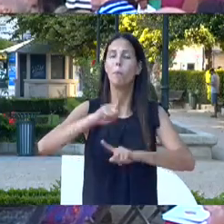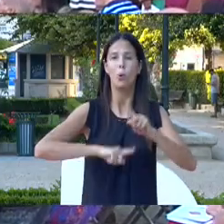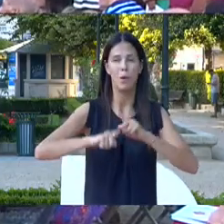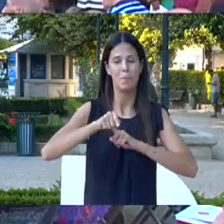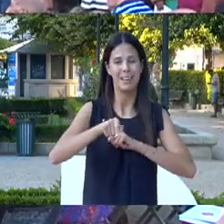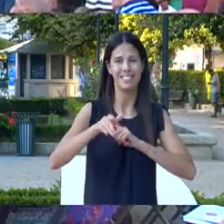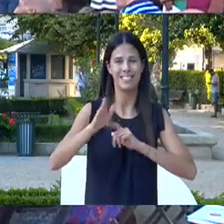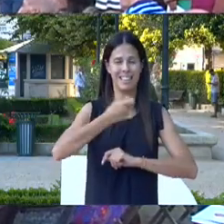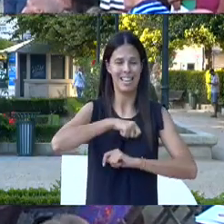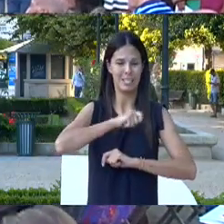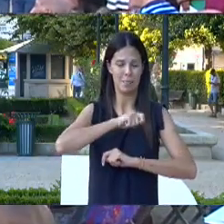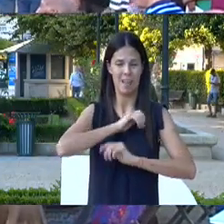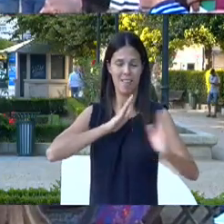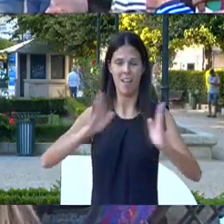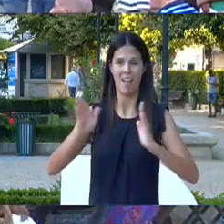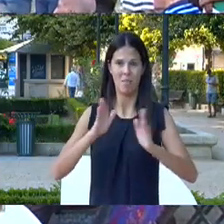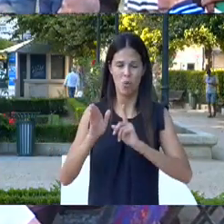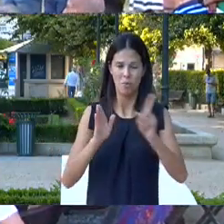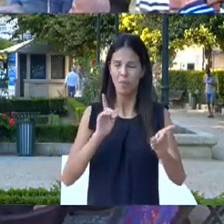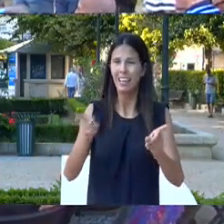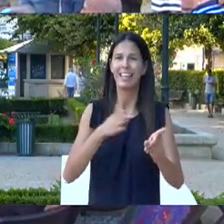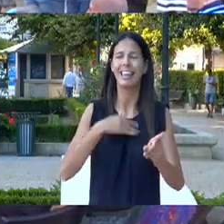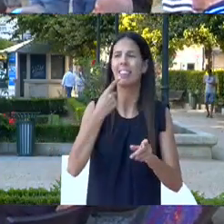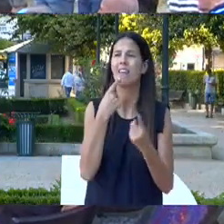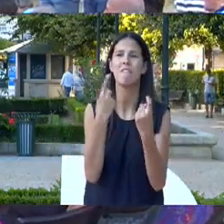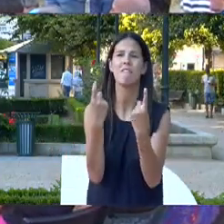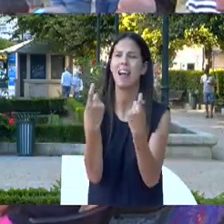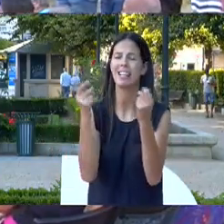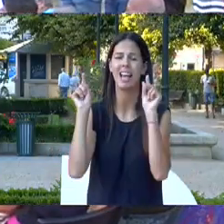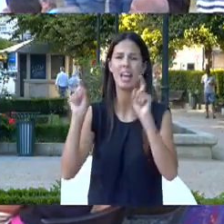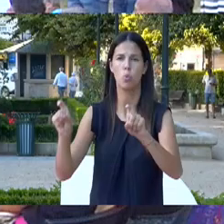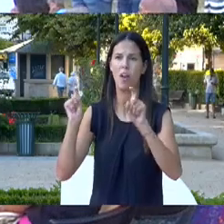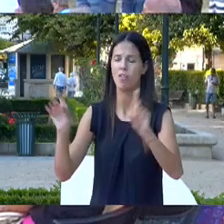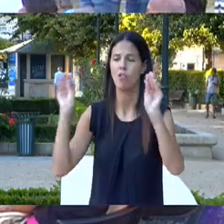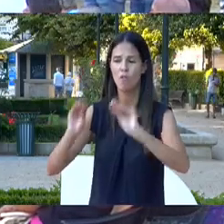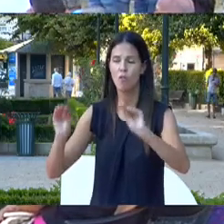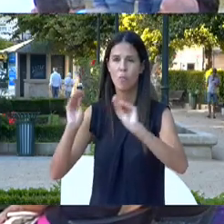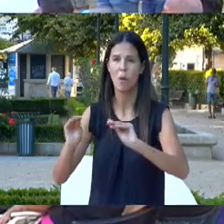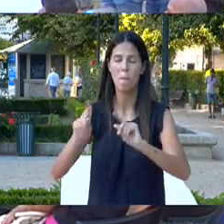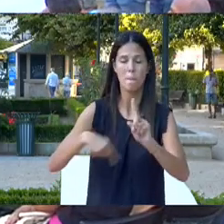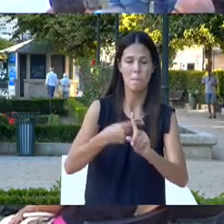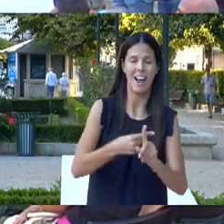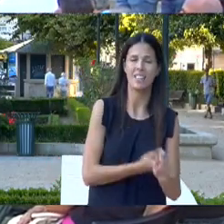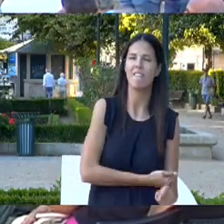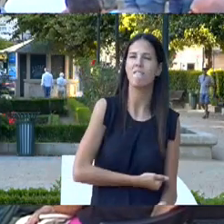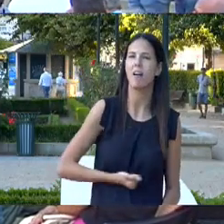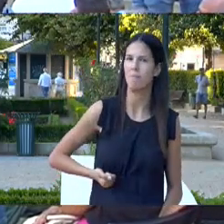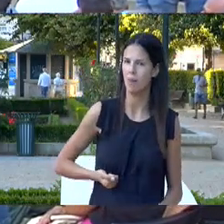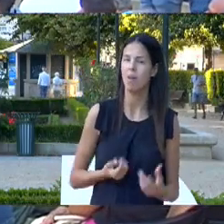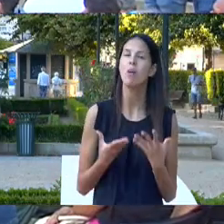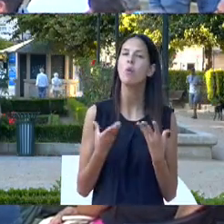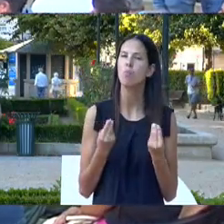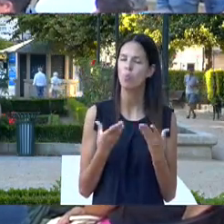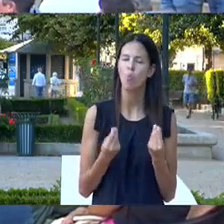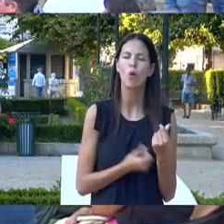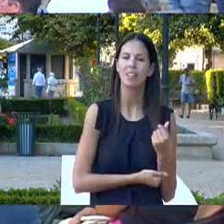en España naquel momento. Falta de educación, de formación na xente e fame. Moita fame, as